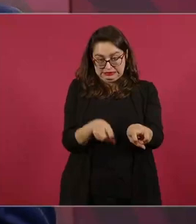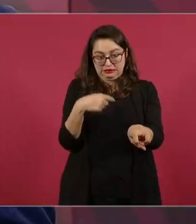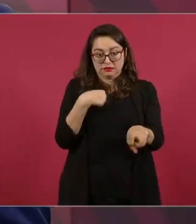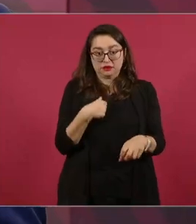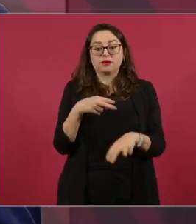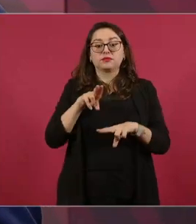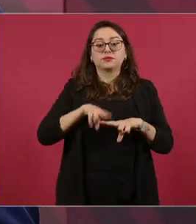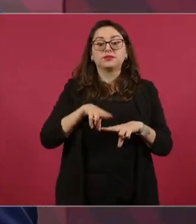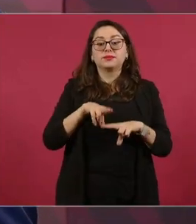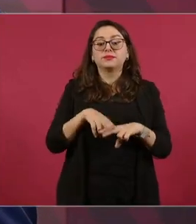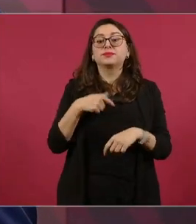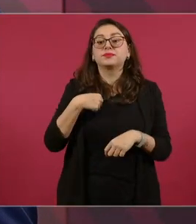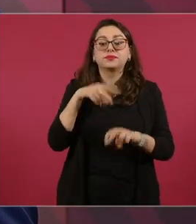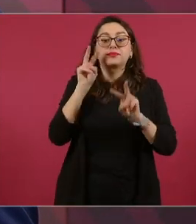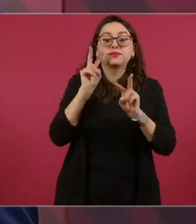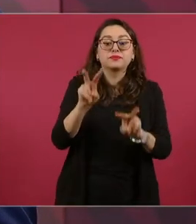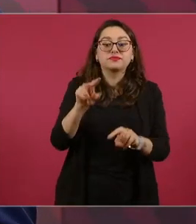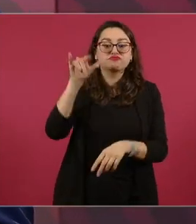banquita.